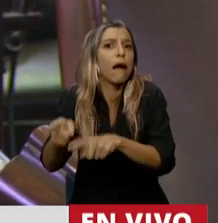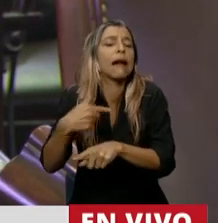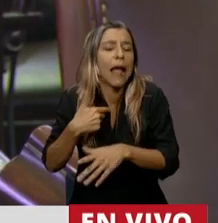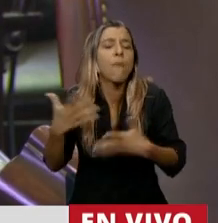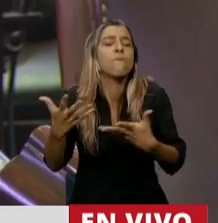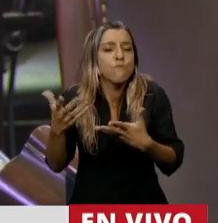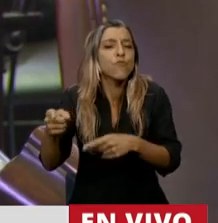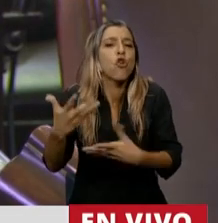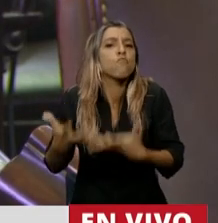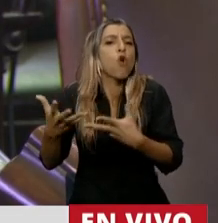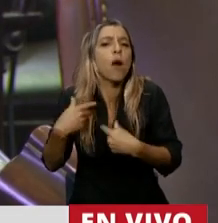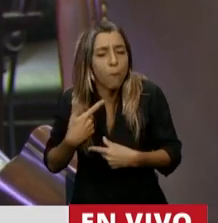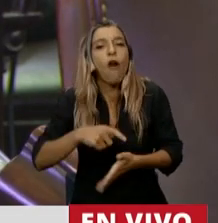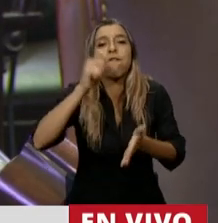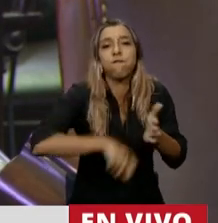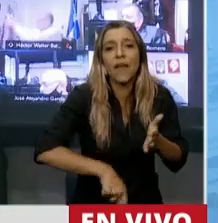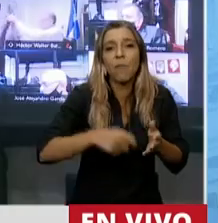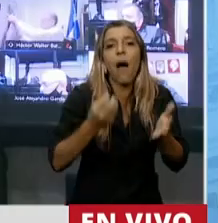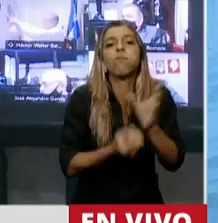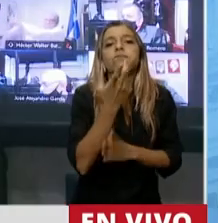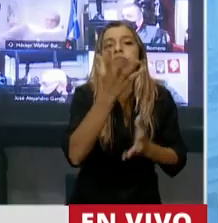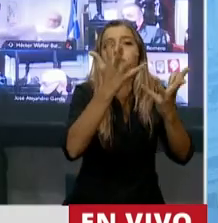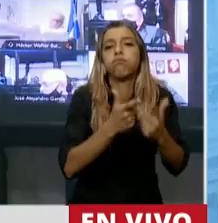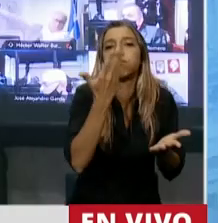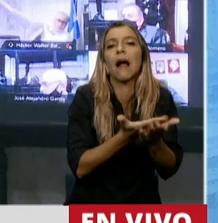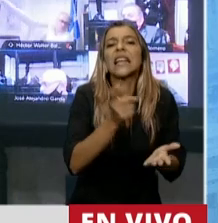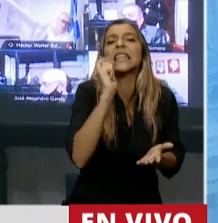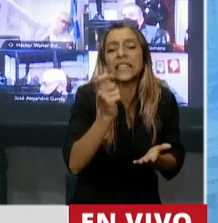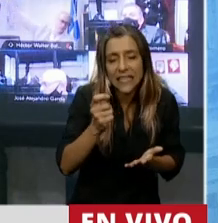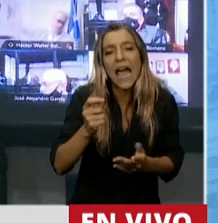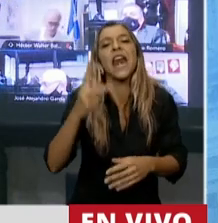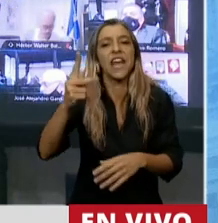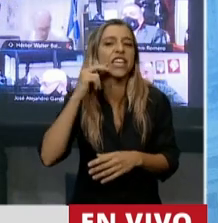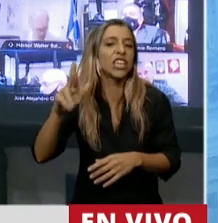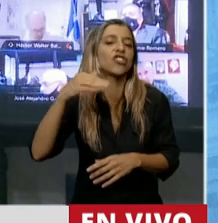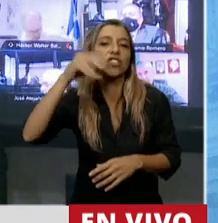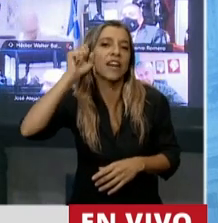Kirchner. Les molesta el apellido. A nosotros nos da orgullo.